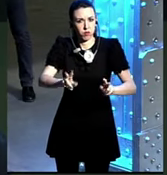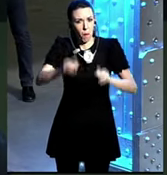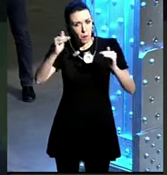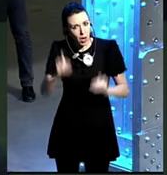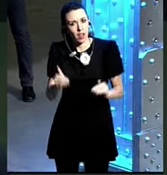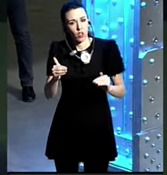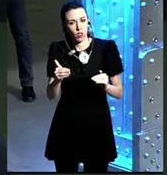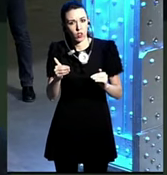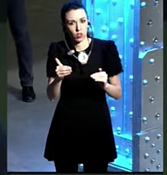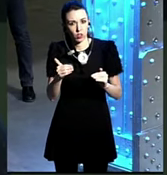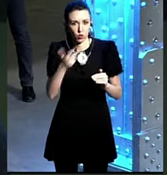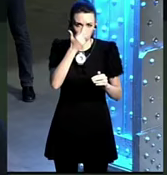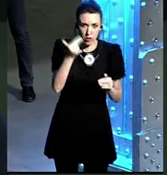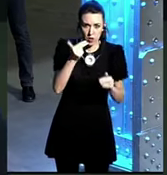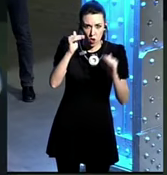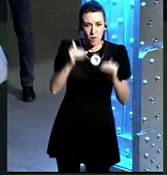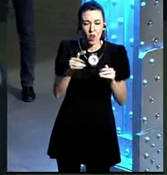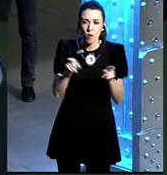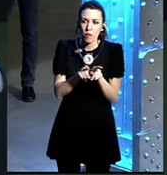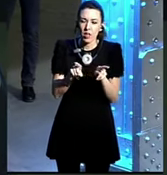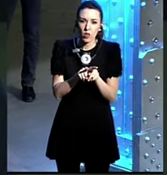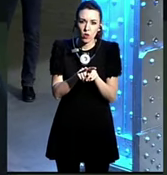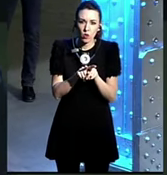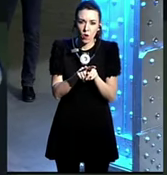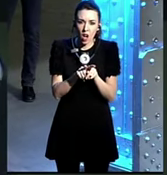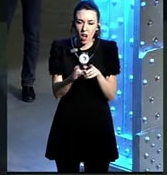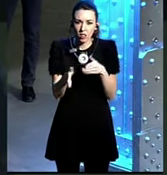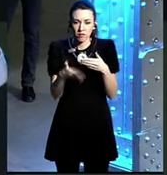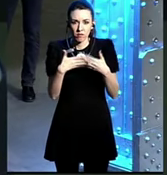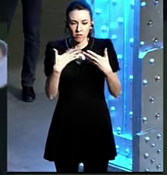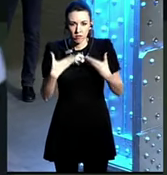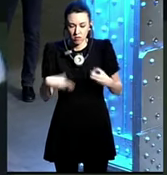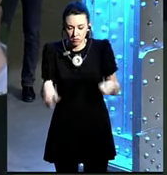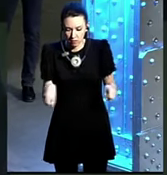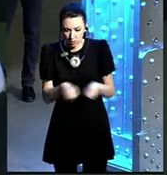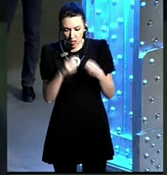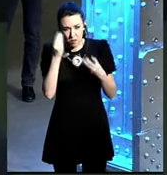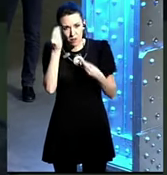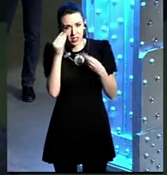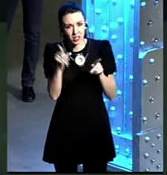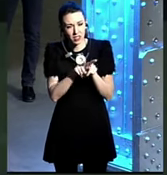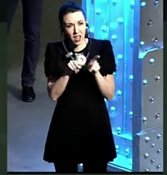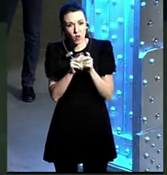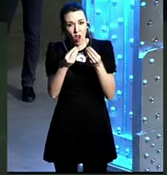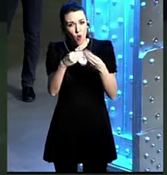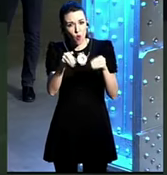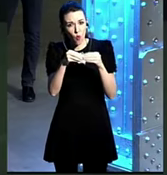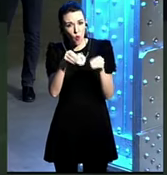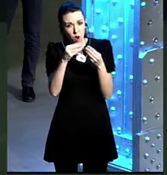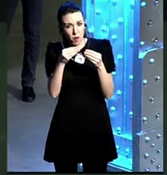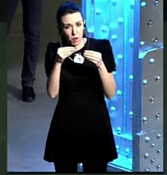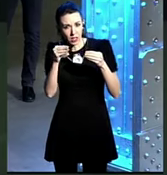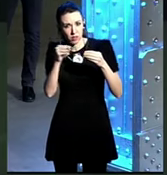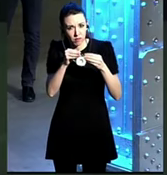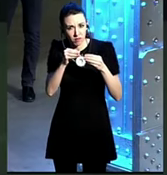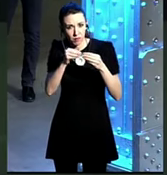vigor que el suicidio. Es esa especie de cerrazón, de descomposición. Pensar que estás como una cáscara de huevo y nada la puede